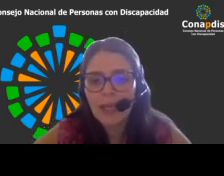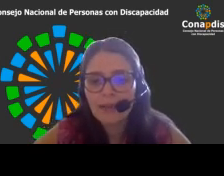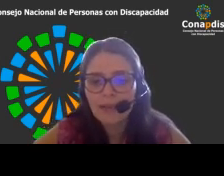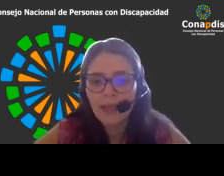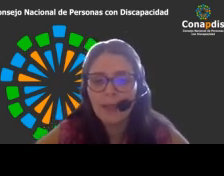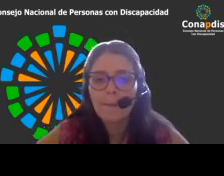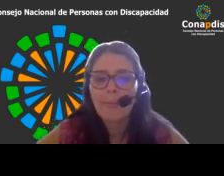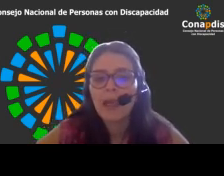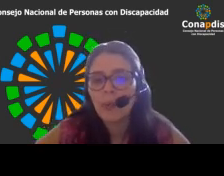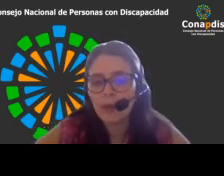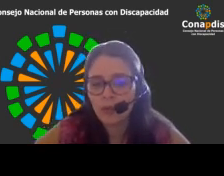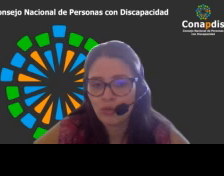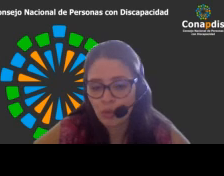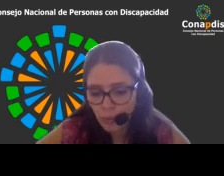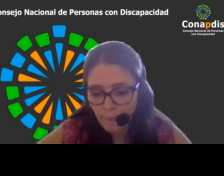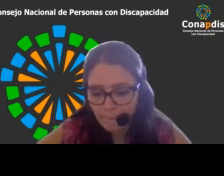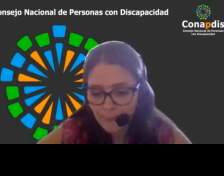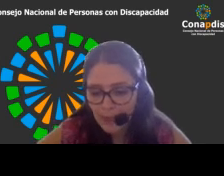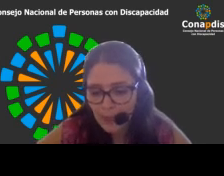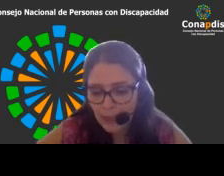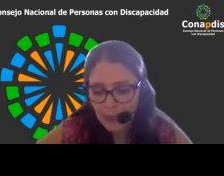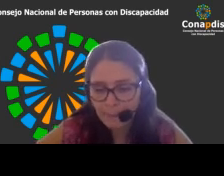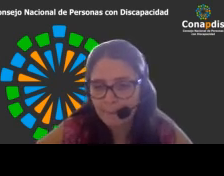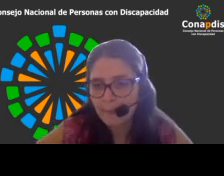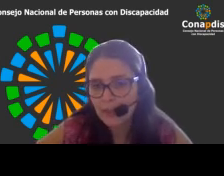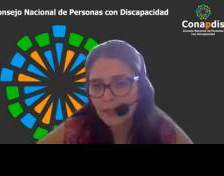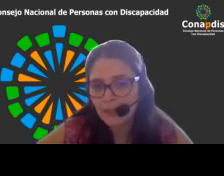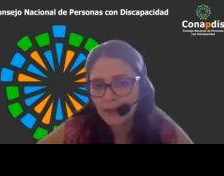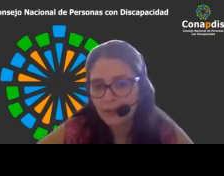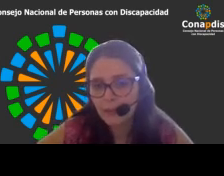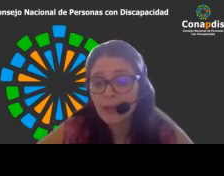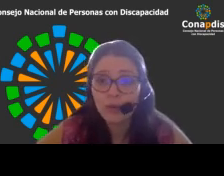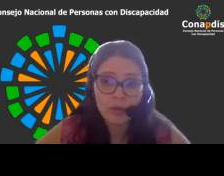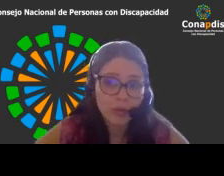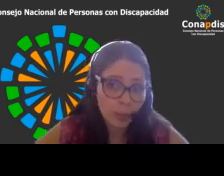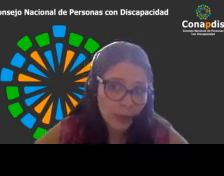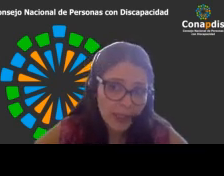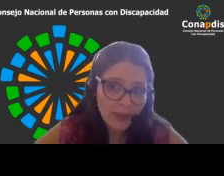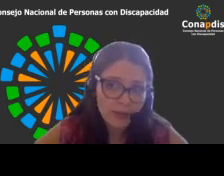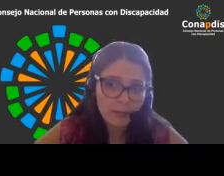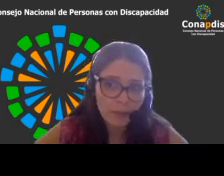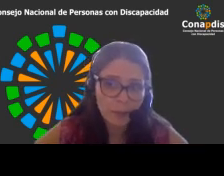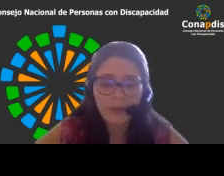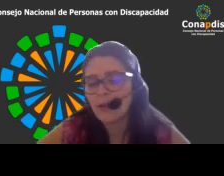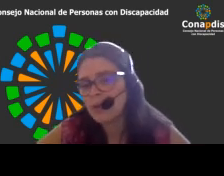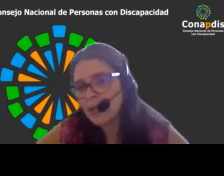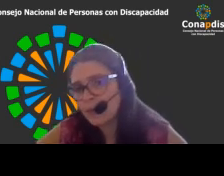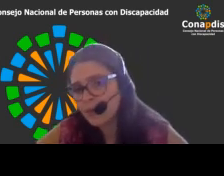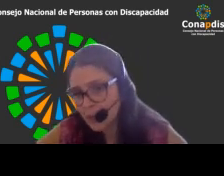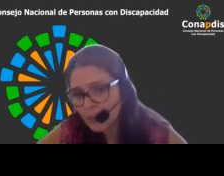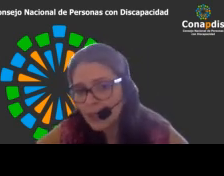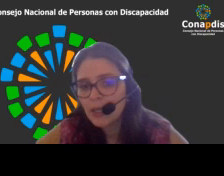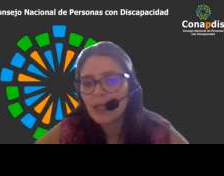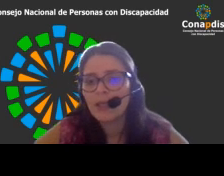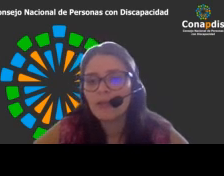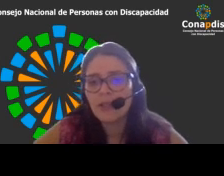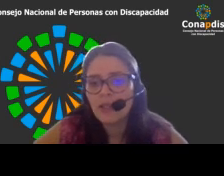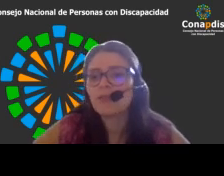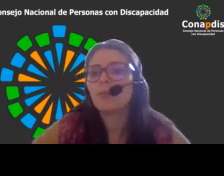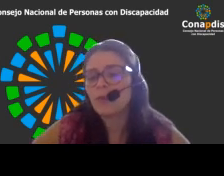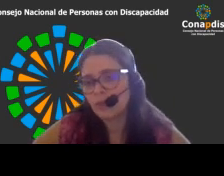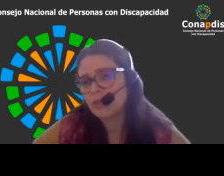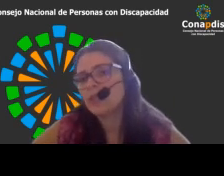es que cuando son instituciones públicas se habla de la reserva